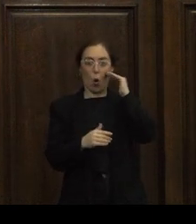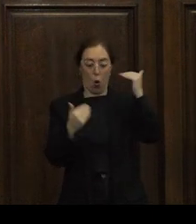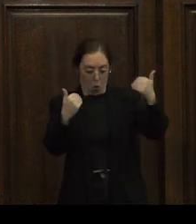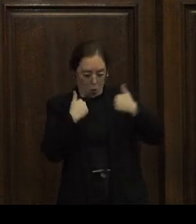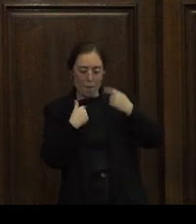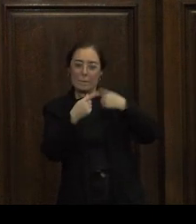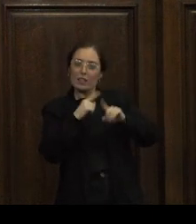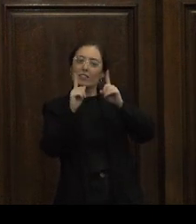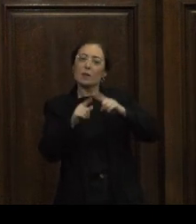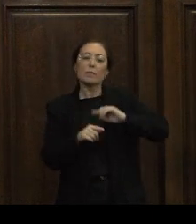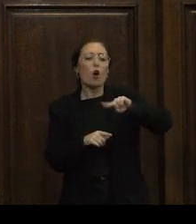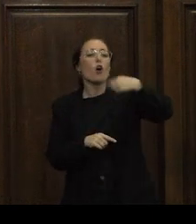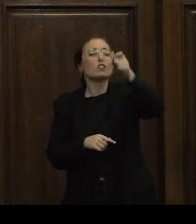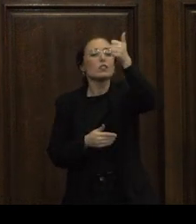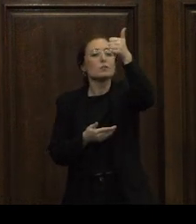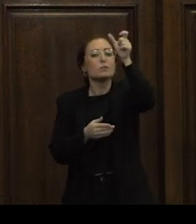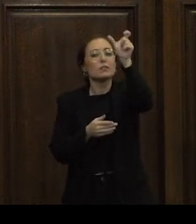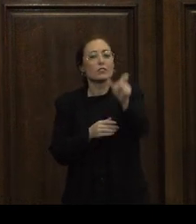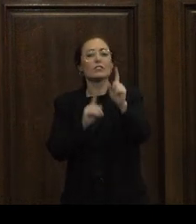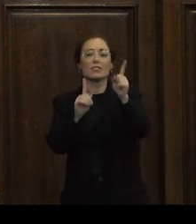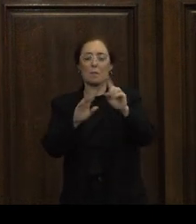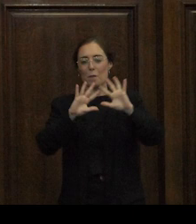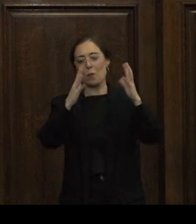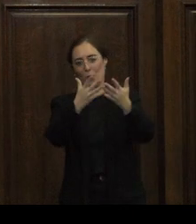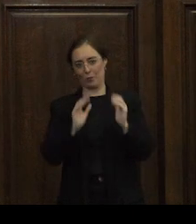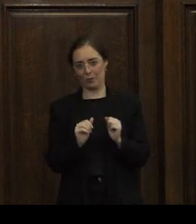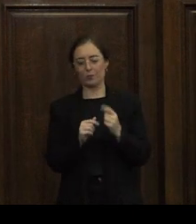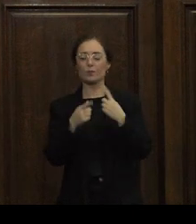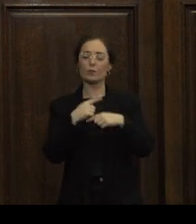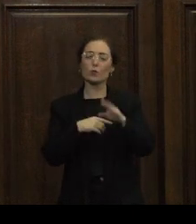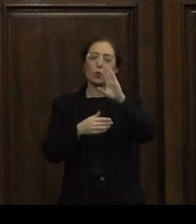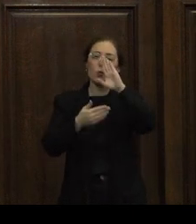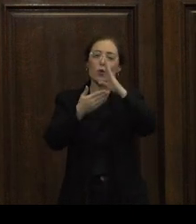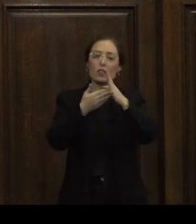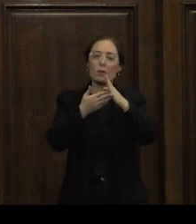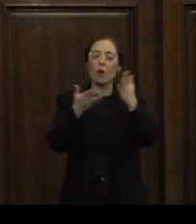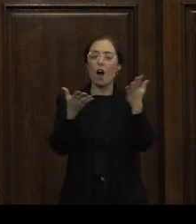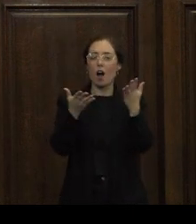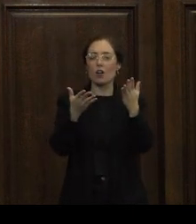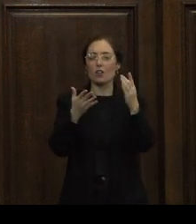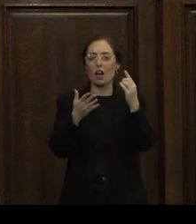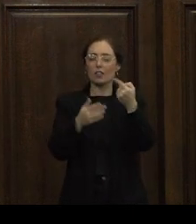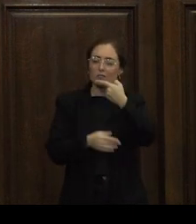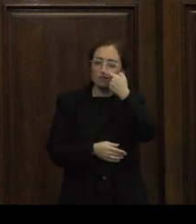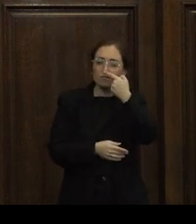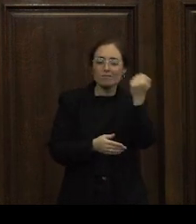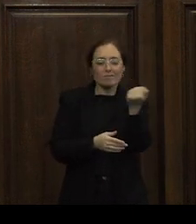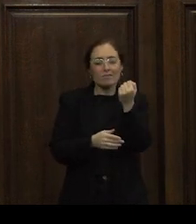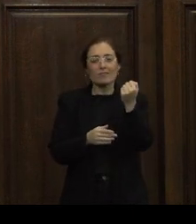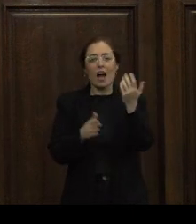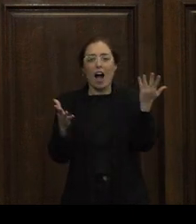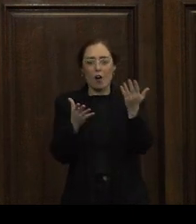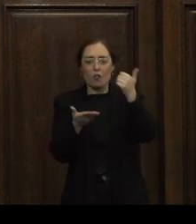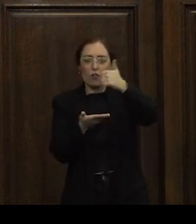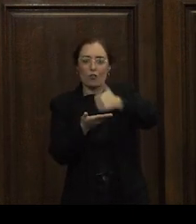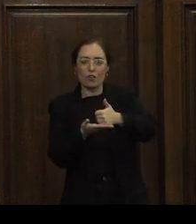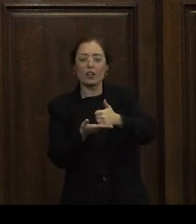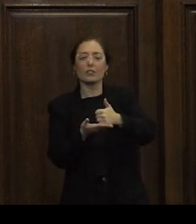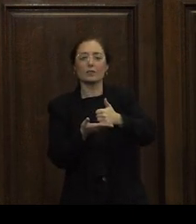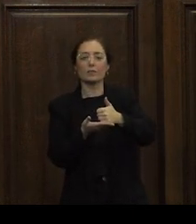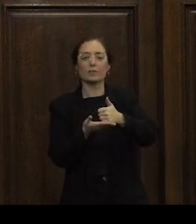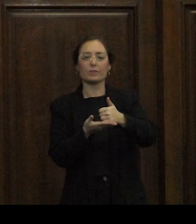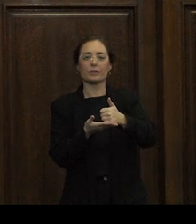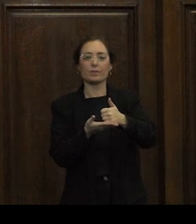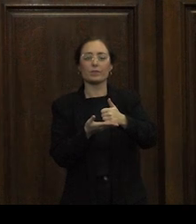mundo, también podríamos enfatizar este último eje, que es el que nos interesa especialmente aquí, que son las definiciones de lo